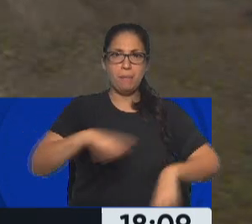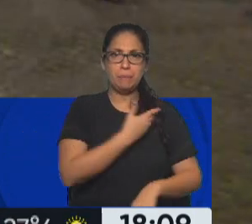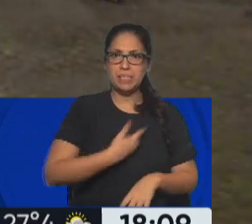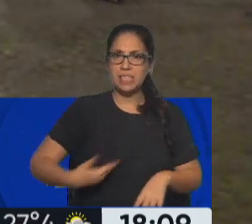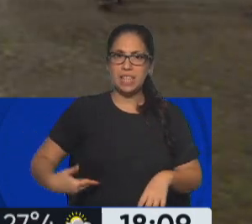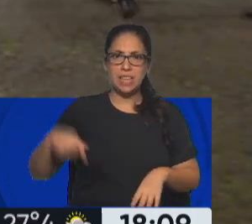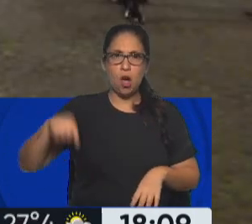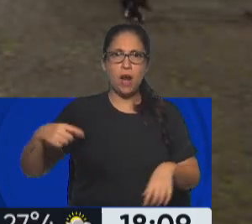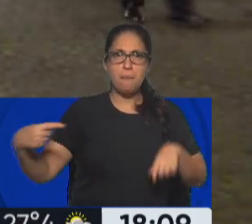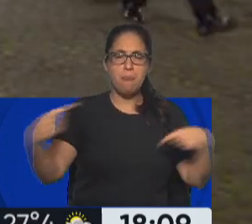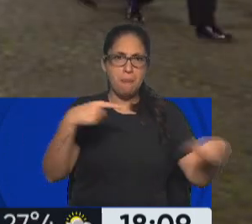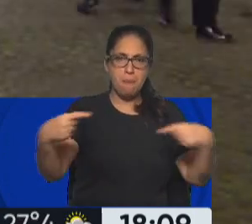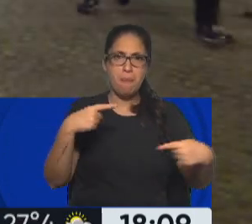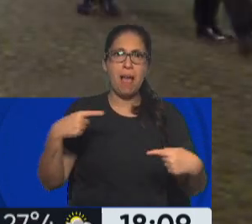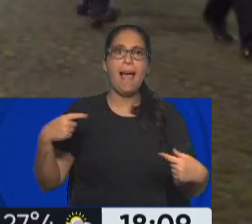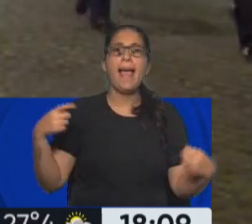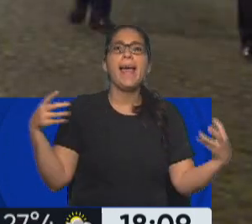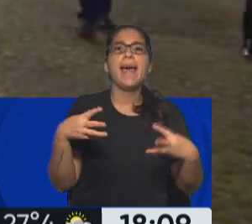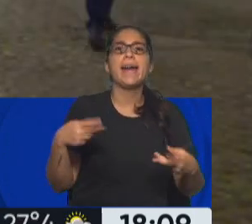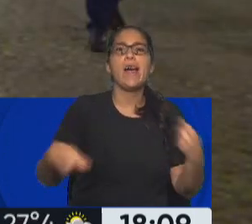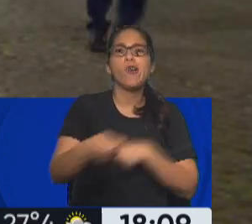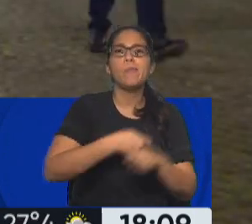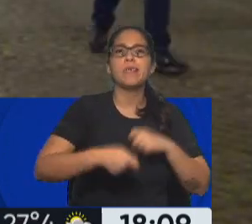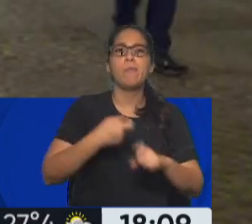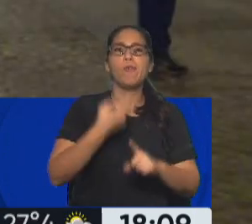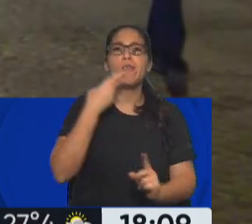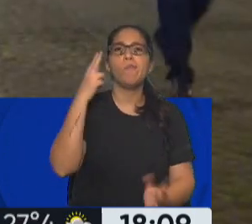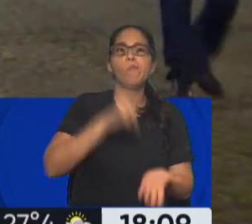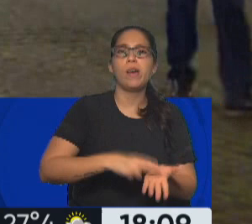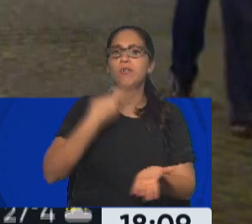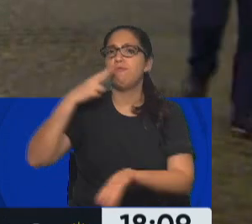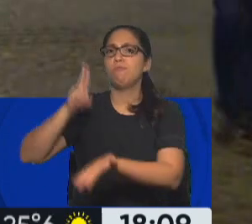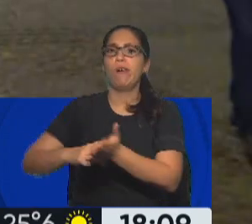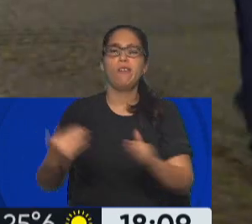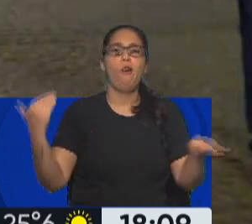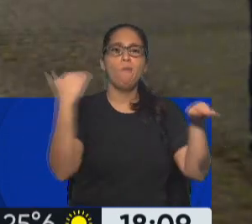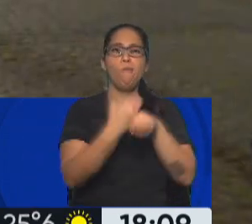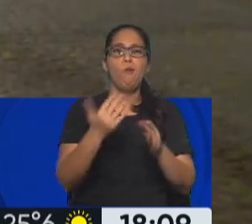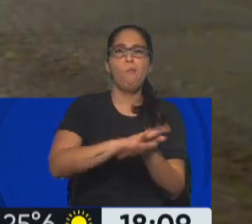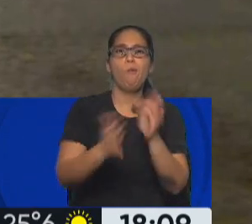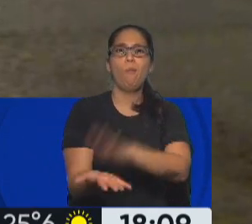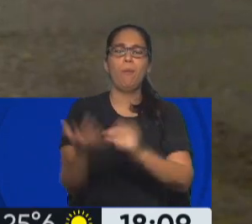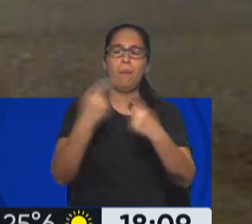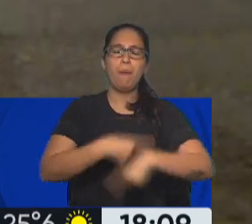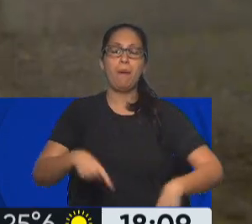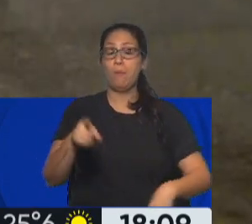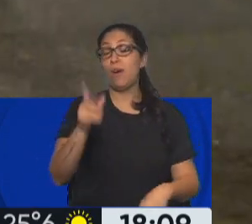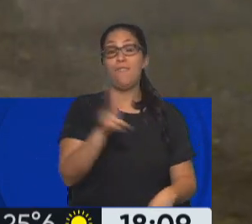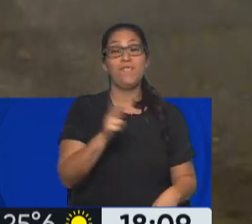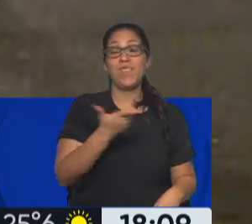en plena guerra comercial por los aranceles de Donald Trump. Bueno, lo logró. Francisco lo